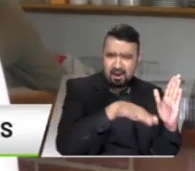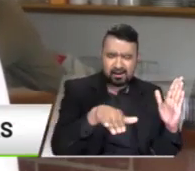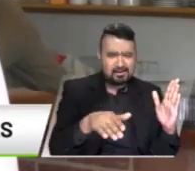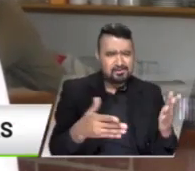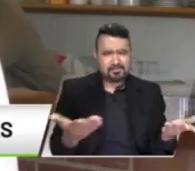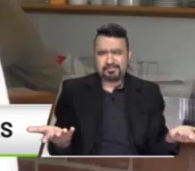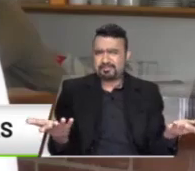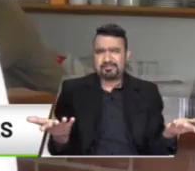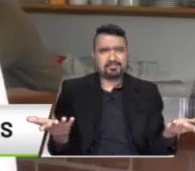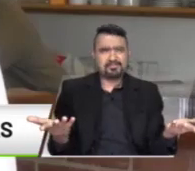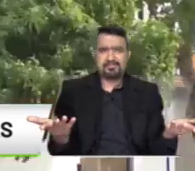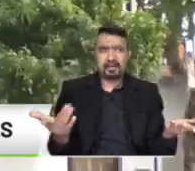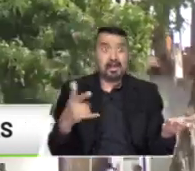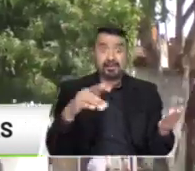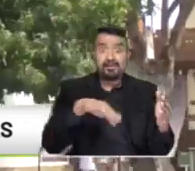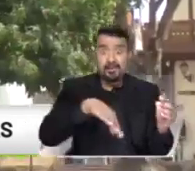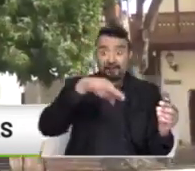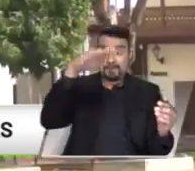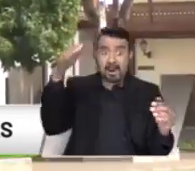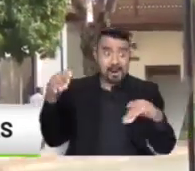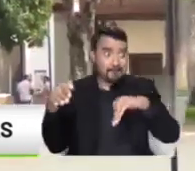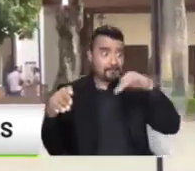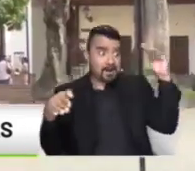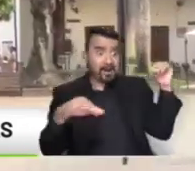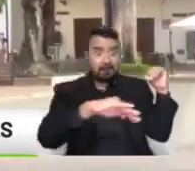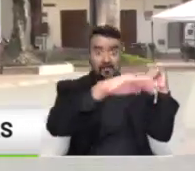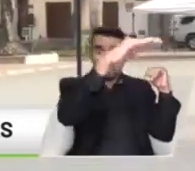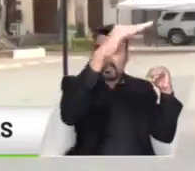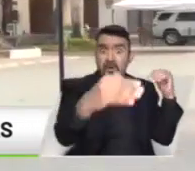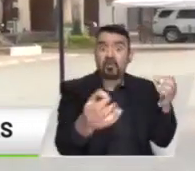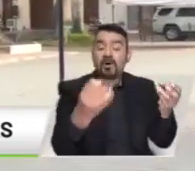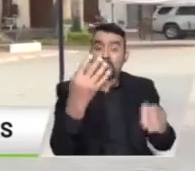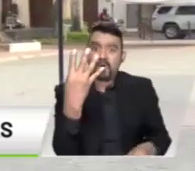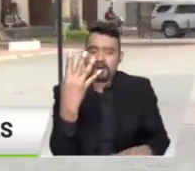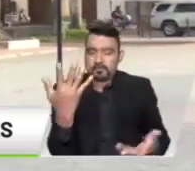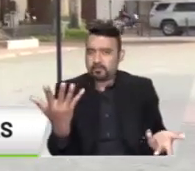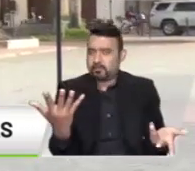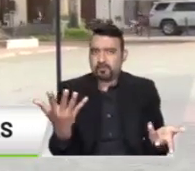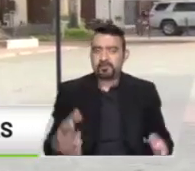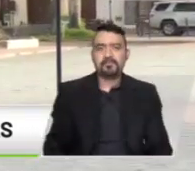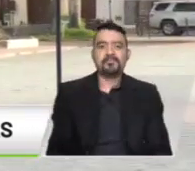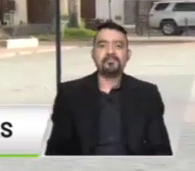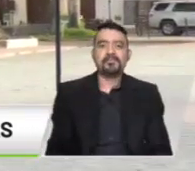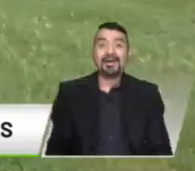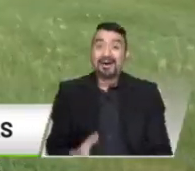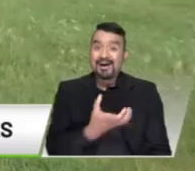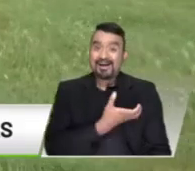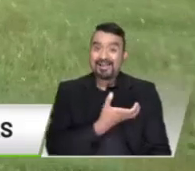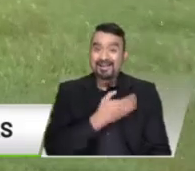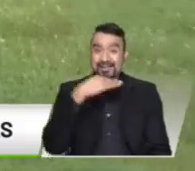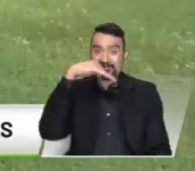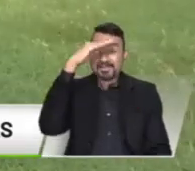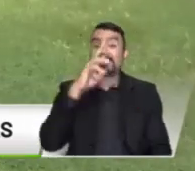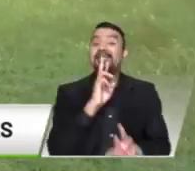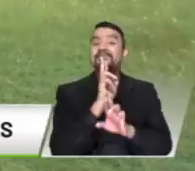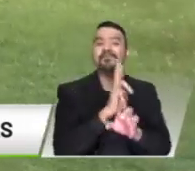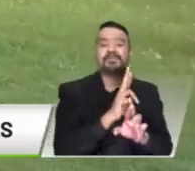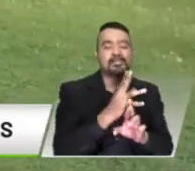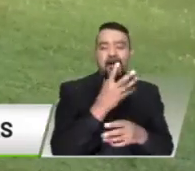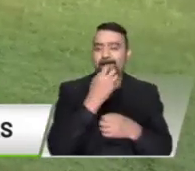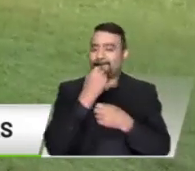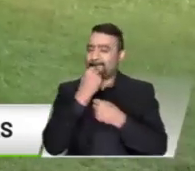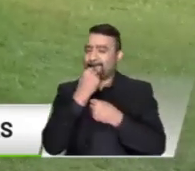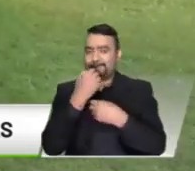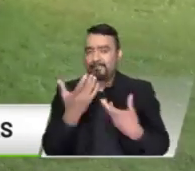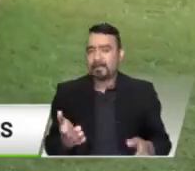antioqueño, rodeado de cuatro páramos que tenemos. La alcaldía de Santa Fe de Antioquia no quiso dar declaraciones frente al tema, pero otros mandatarios de la